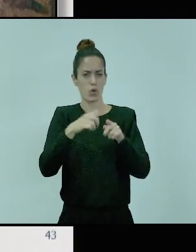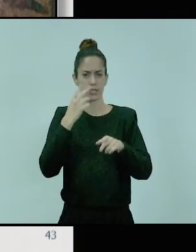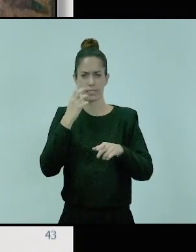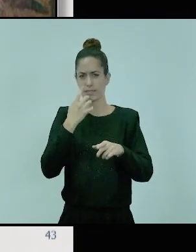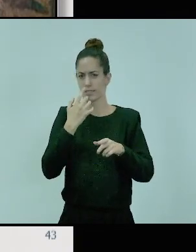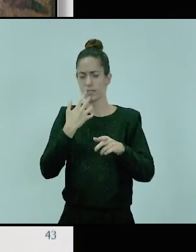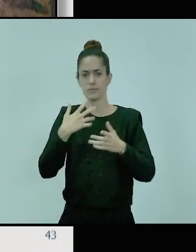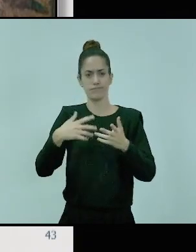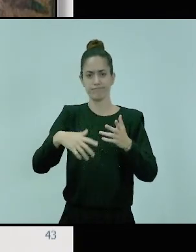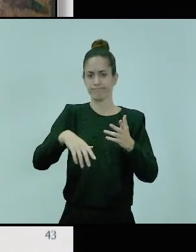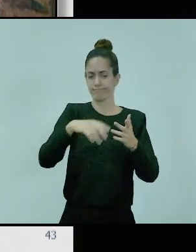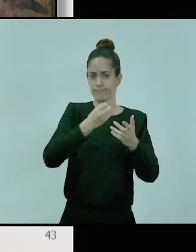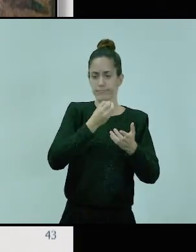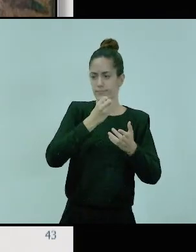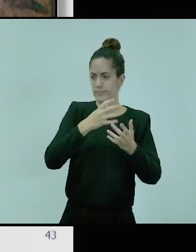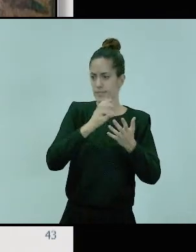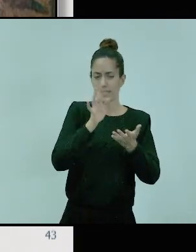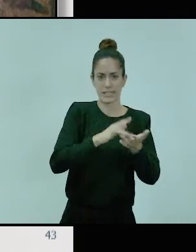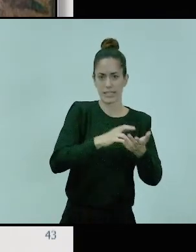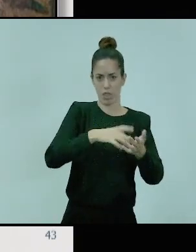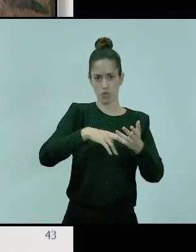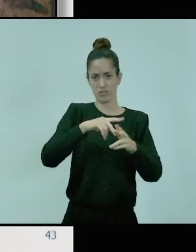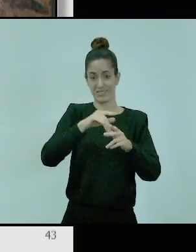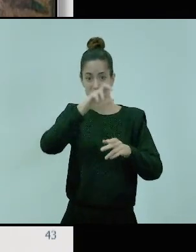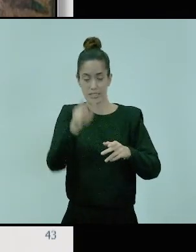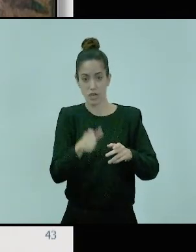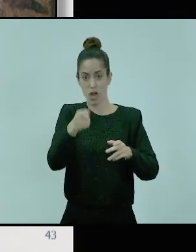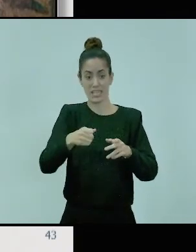los catálogos italianos de grandes terremotos, nunca sufrió un terremoto.